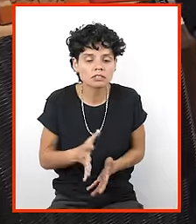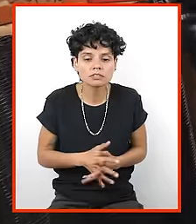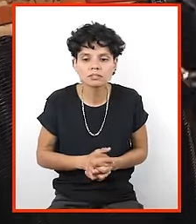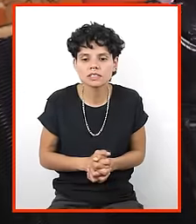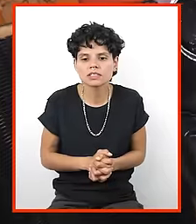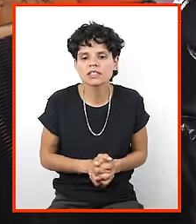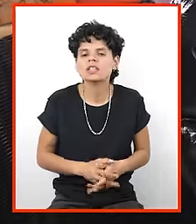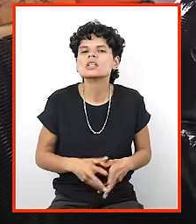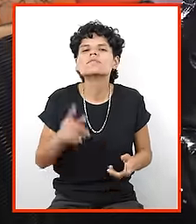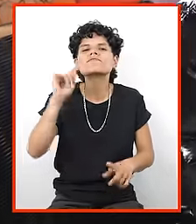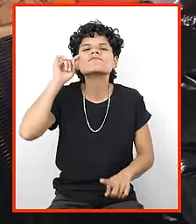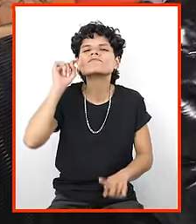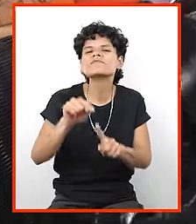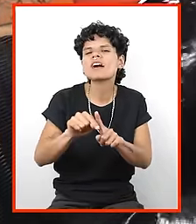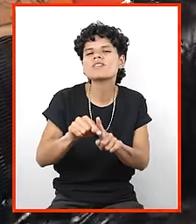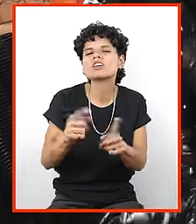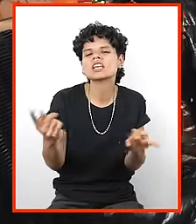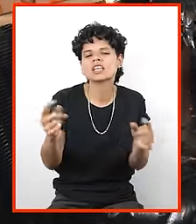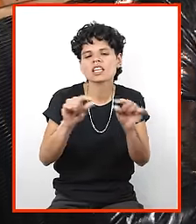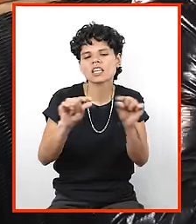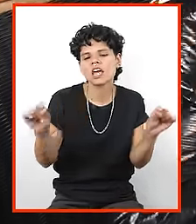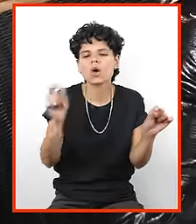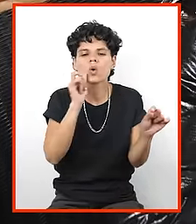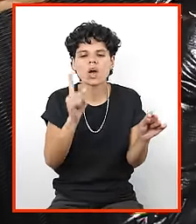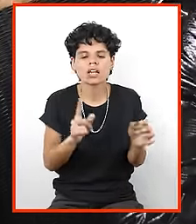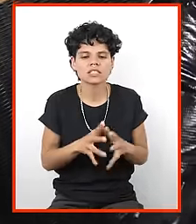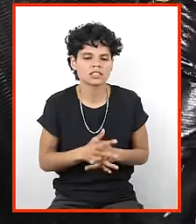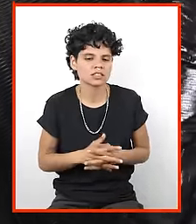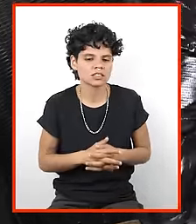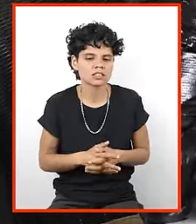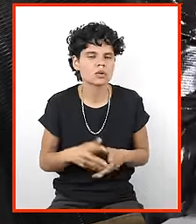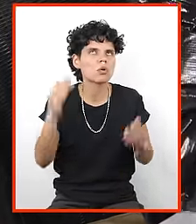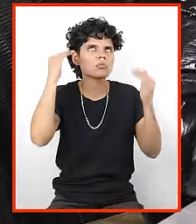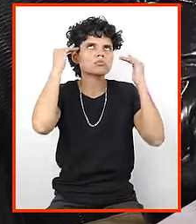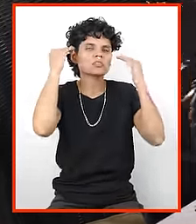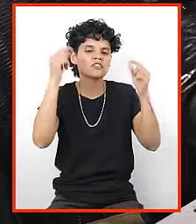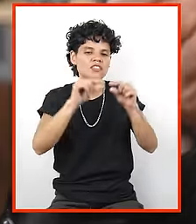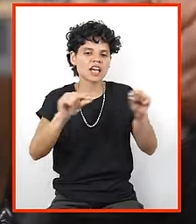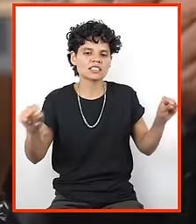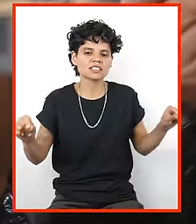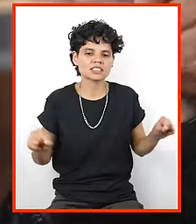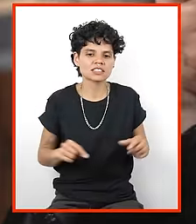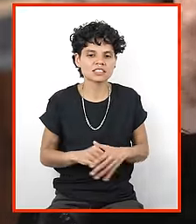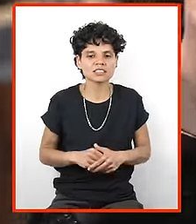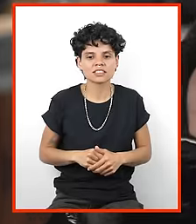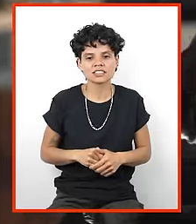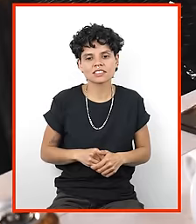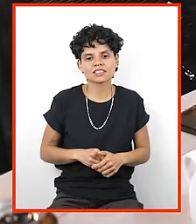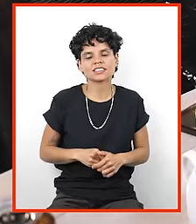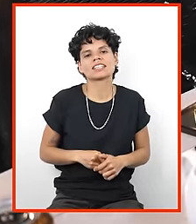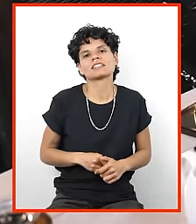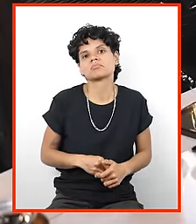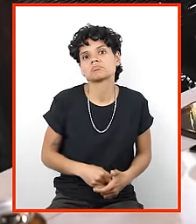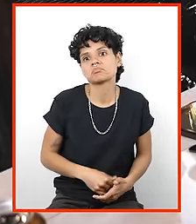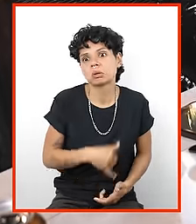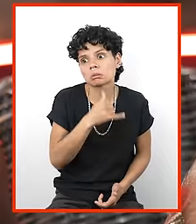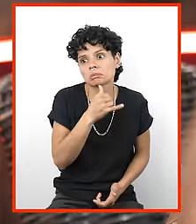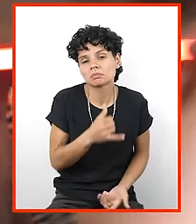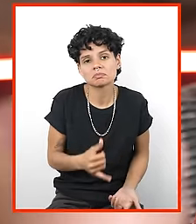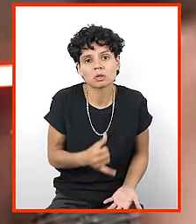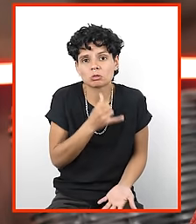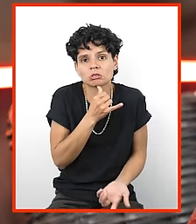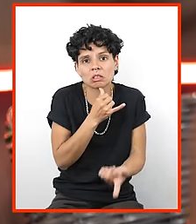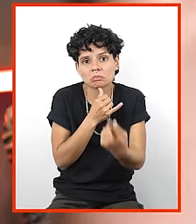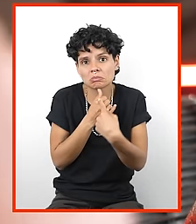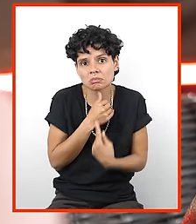¿Cuáles son tus dos frases favoritas que nos pusiste? ¿A dónde? ¿Tus frases pegadas en el cuestionario? No sé, no sé, po, dime tú. Me encanta. Yo